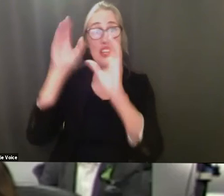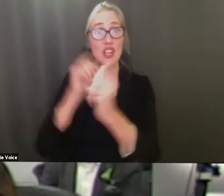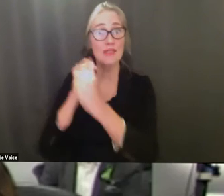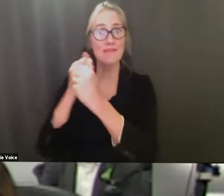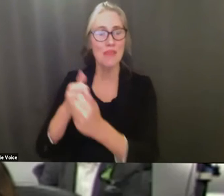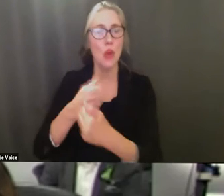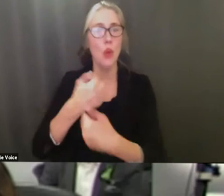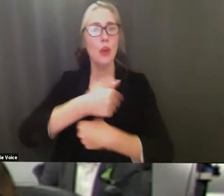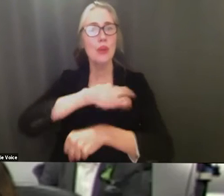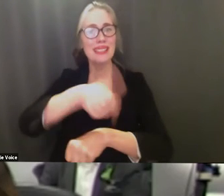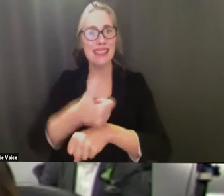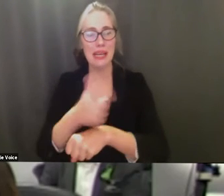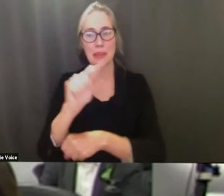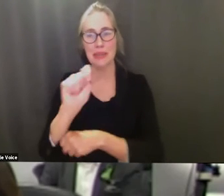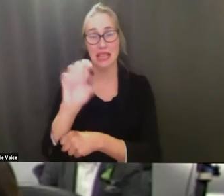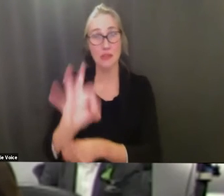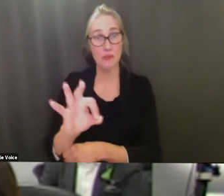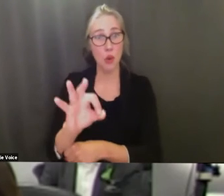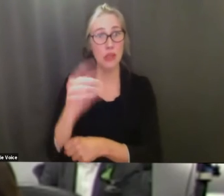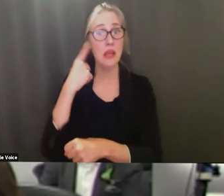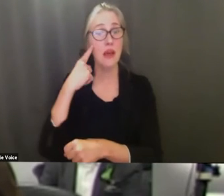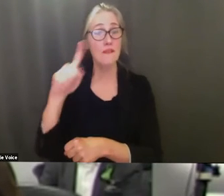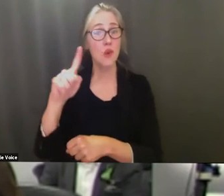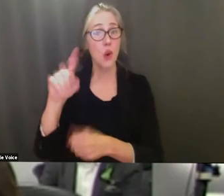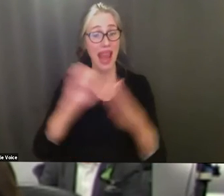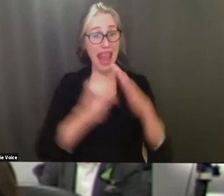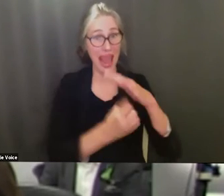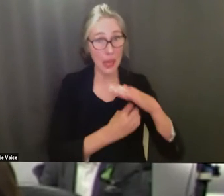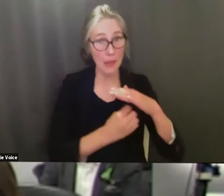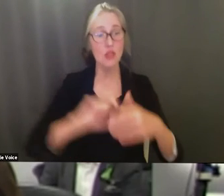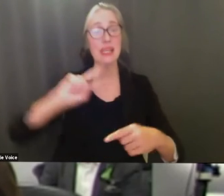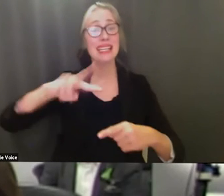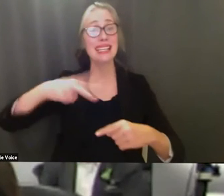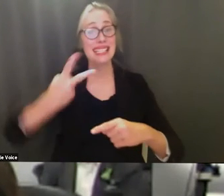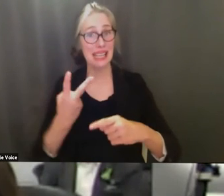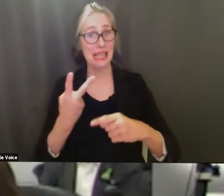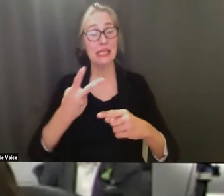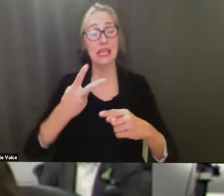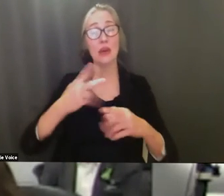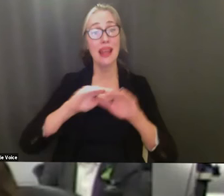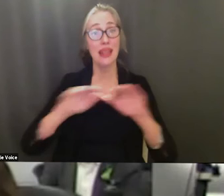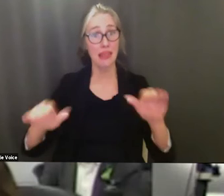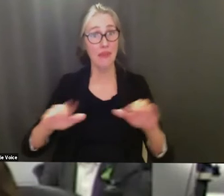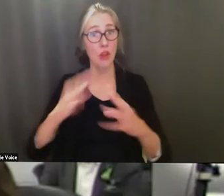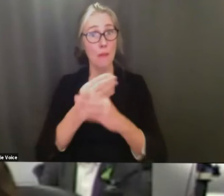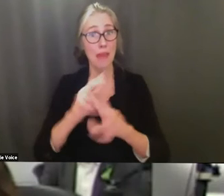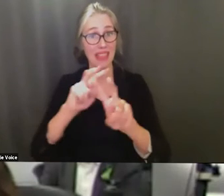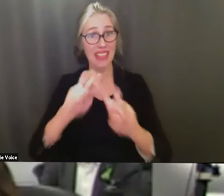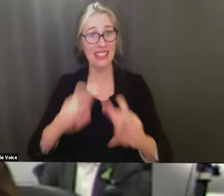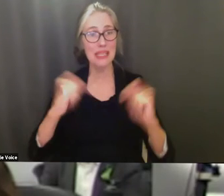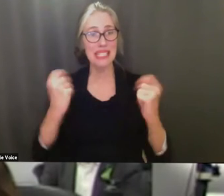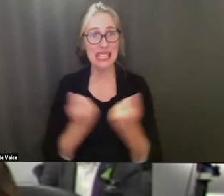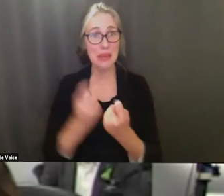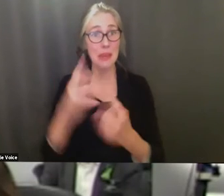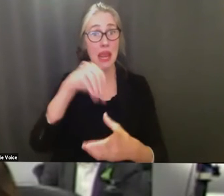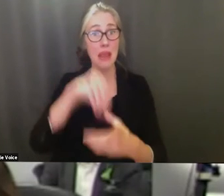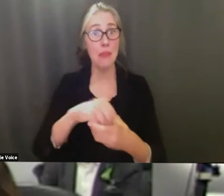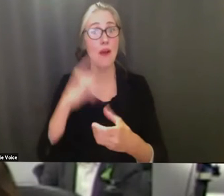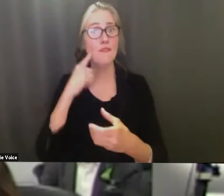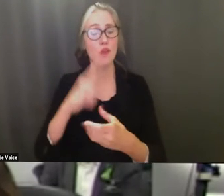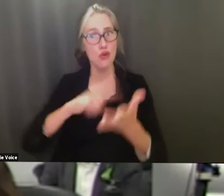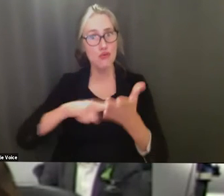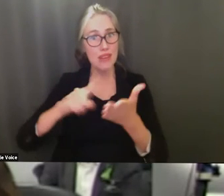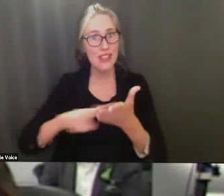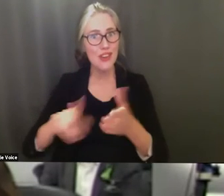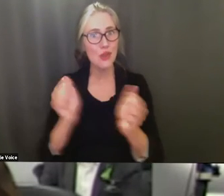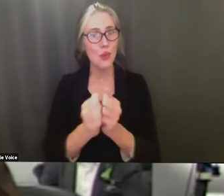esta visión, vamos a tener una fuerza de trabajo, vamos a tener un equipo para primaria y uno para secundaria y preparatoria y ellos van a